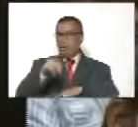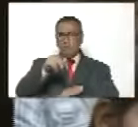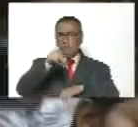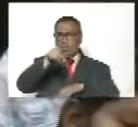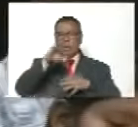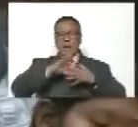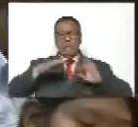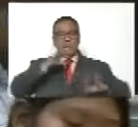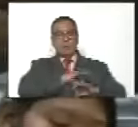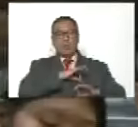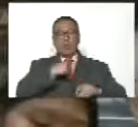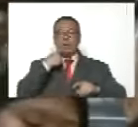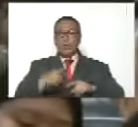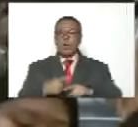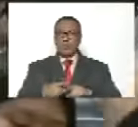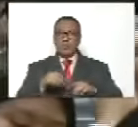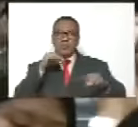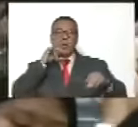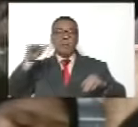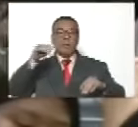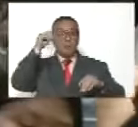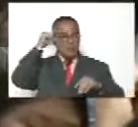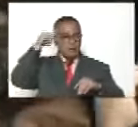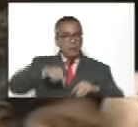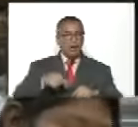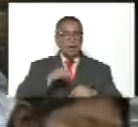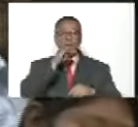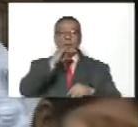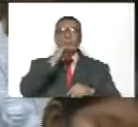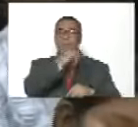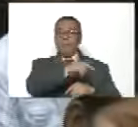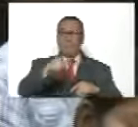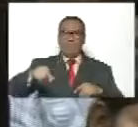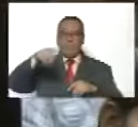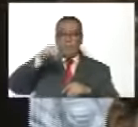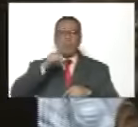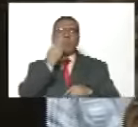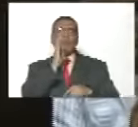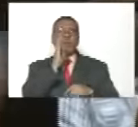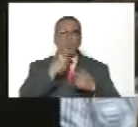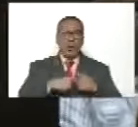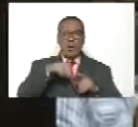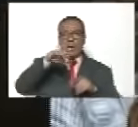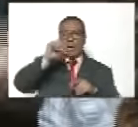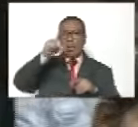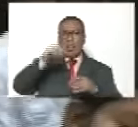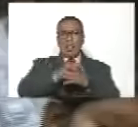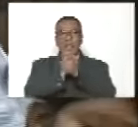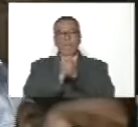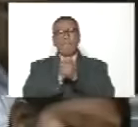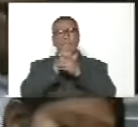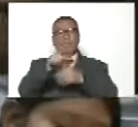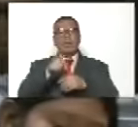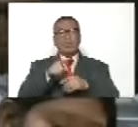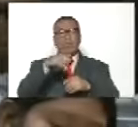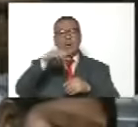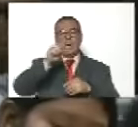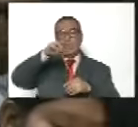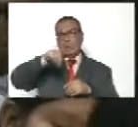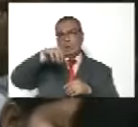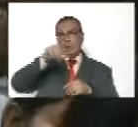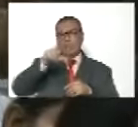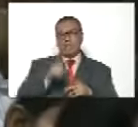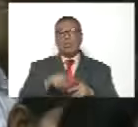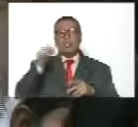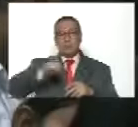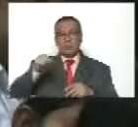estas redes sociales le queremos dar un gran mensaje el día de hoy, señor Mark Zuckerberg, señor Elon Musk, amigo precisamente del señor Javier Milei, y